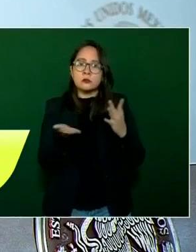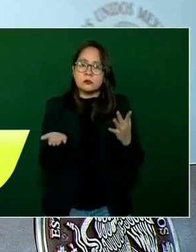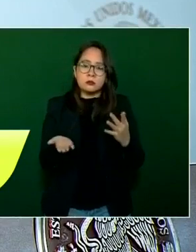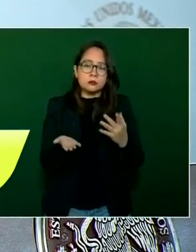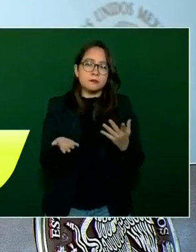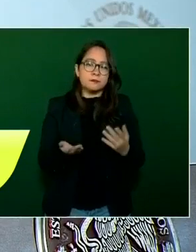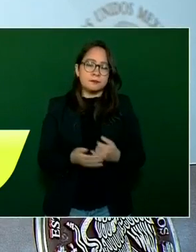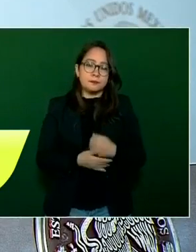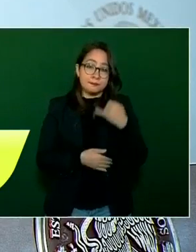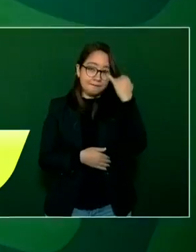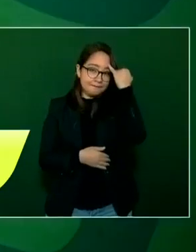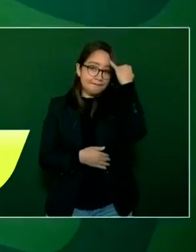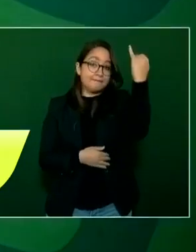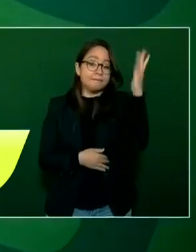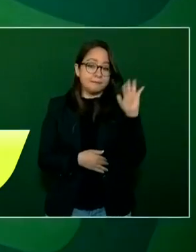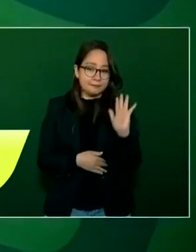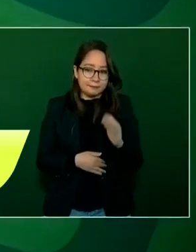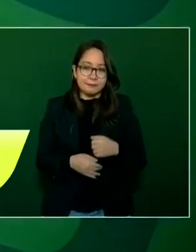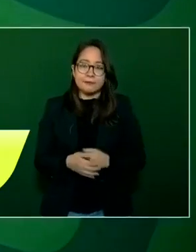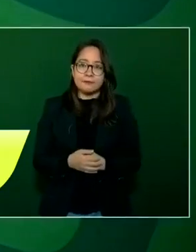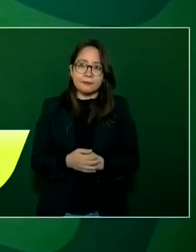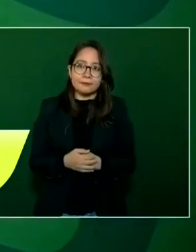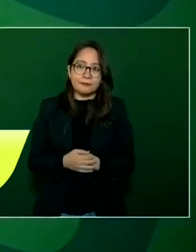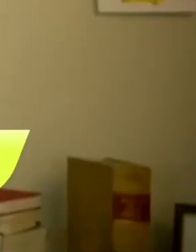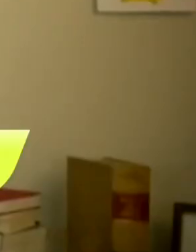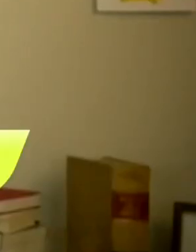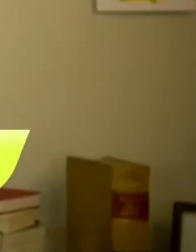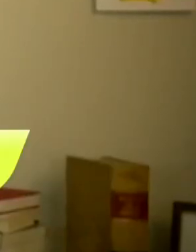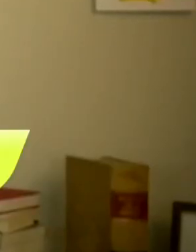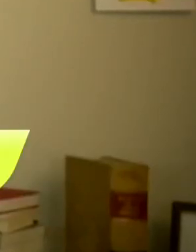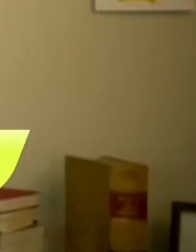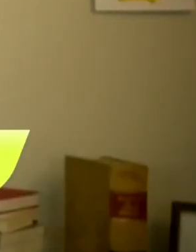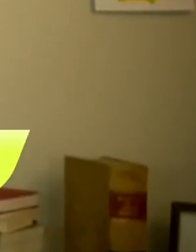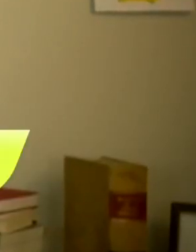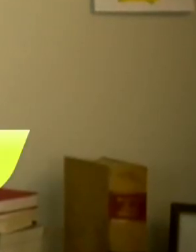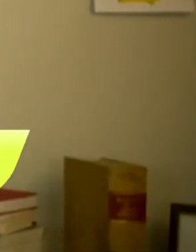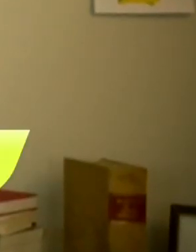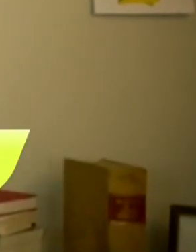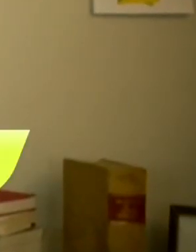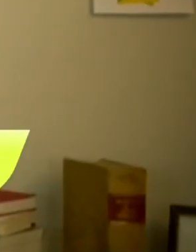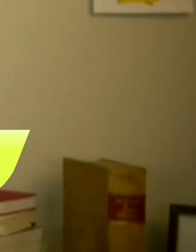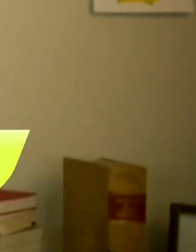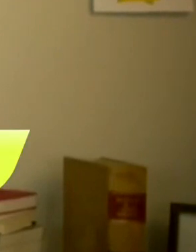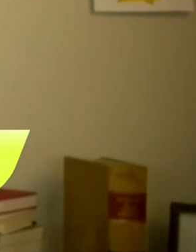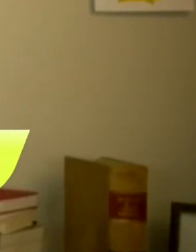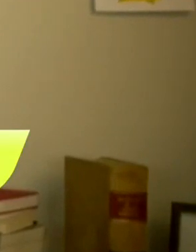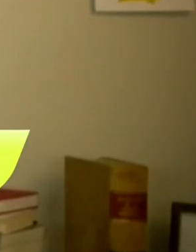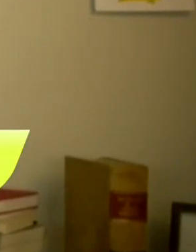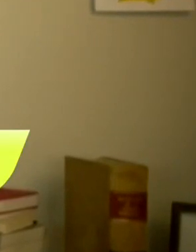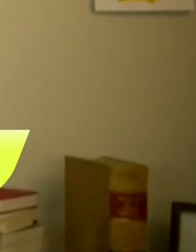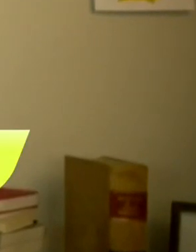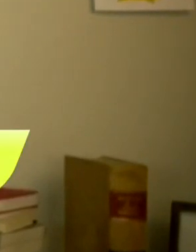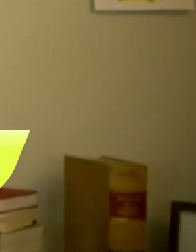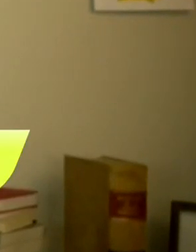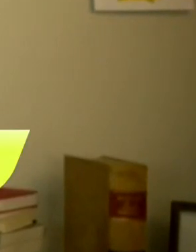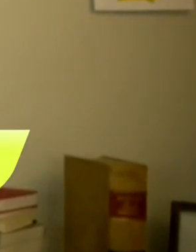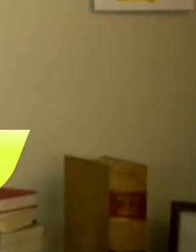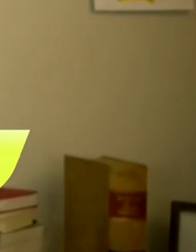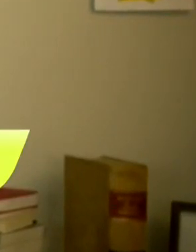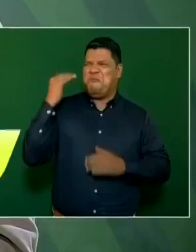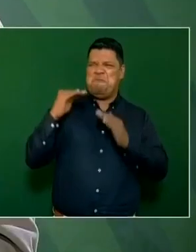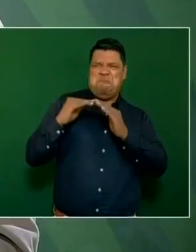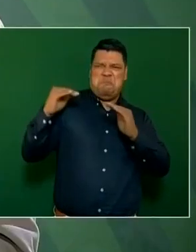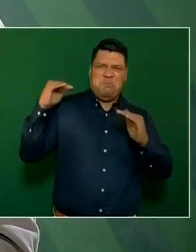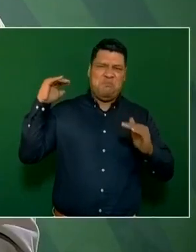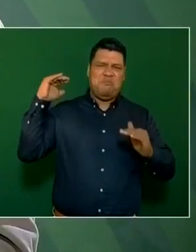debido proceso. Detalló que en este asunto de interés público y por ello debe de haber transparencia y así evitar que le siga